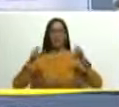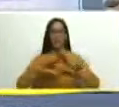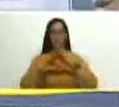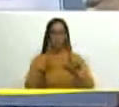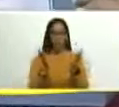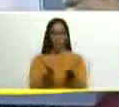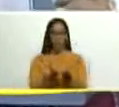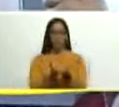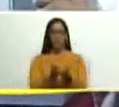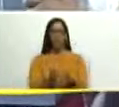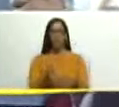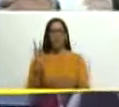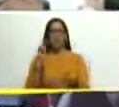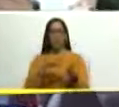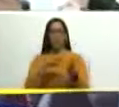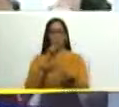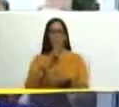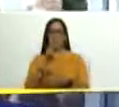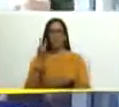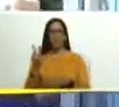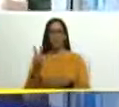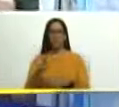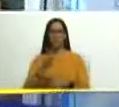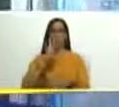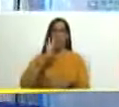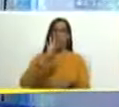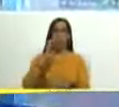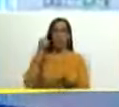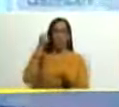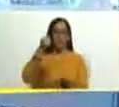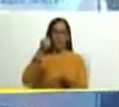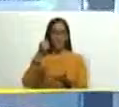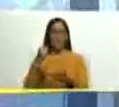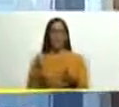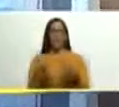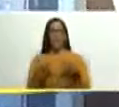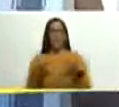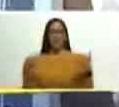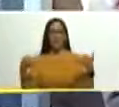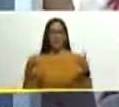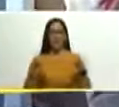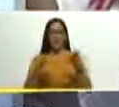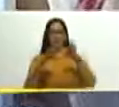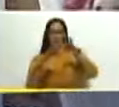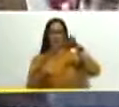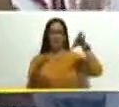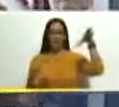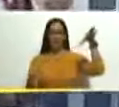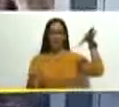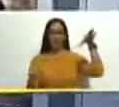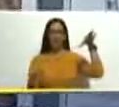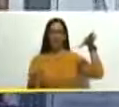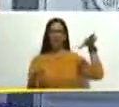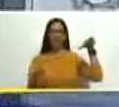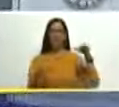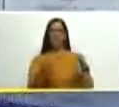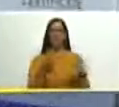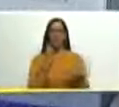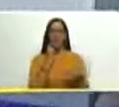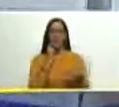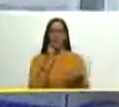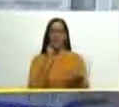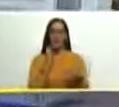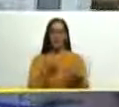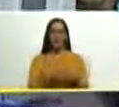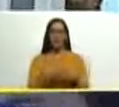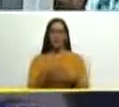en 2022, cuarto récord Guinness por la línea de barras de chocolate más grande del mundo. Se trata de